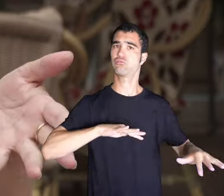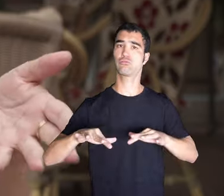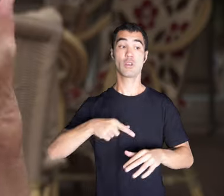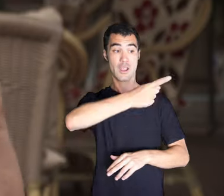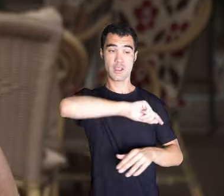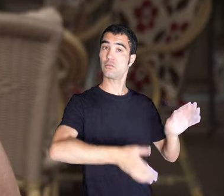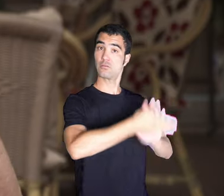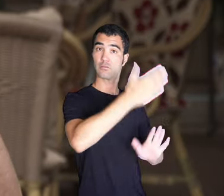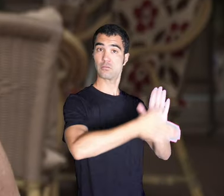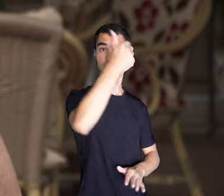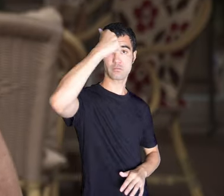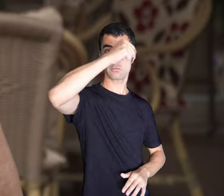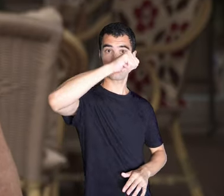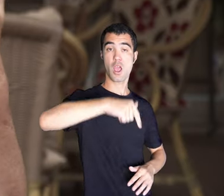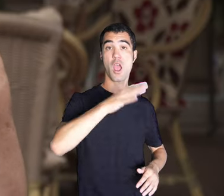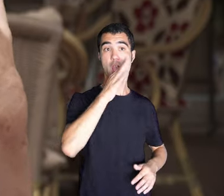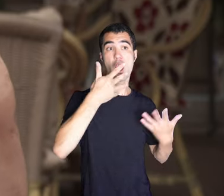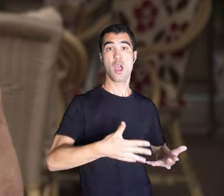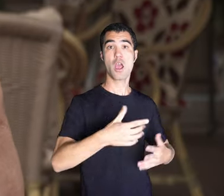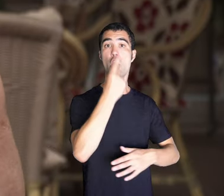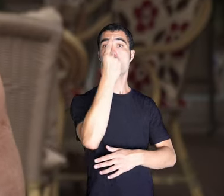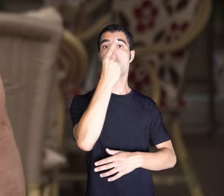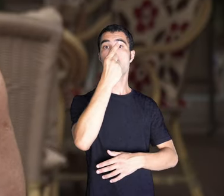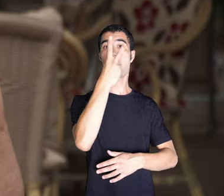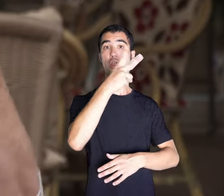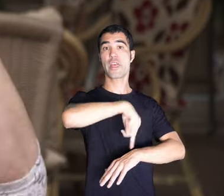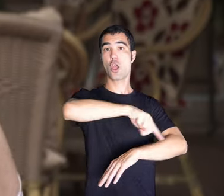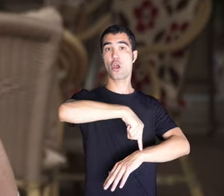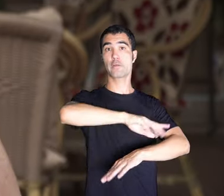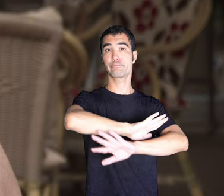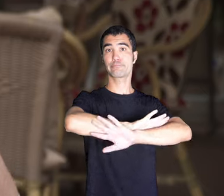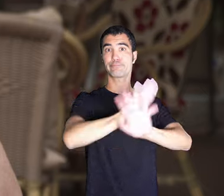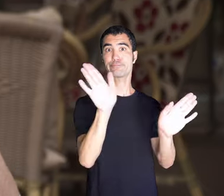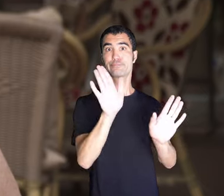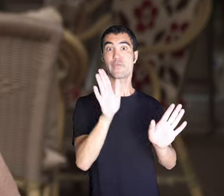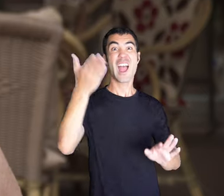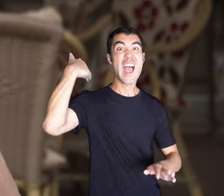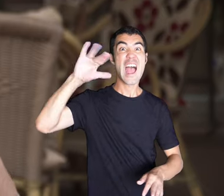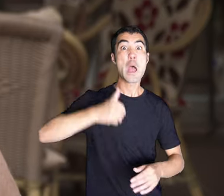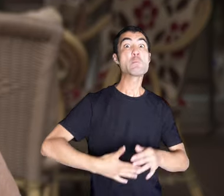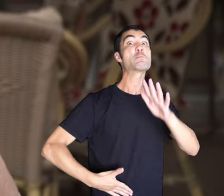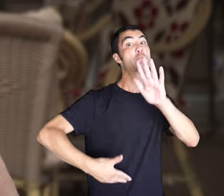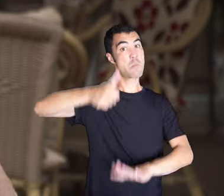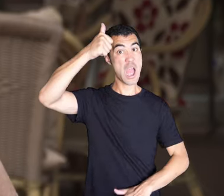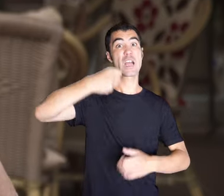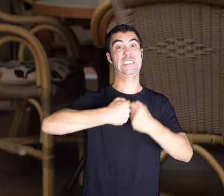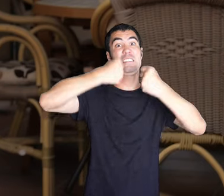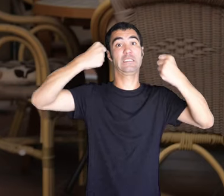Ellos salían, ahora salen al mar 12 horas, pero antes eran más horas.